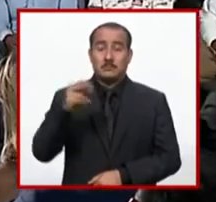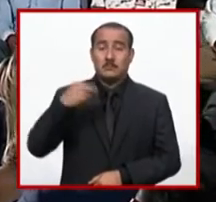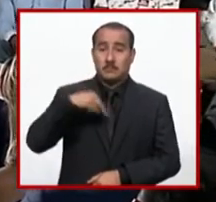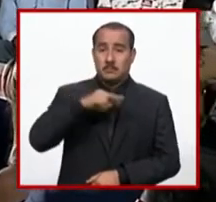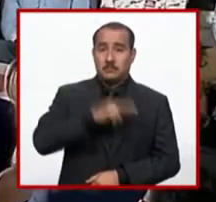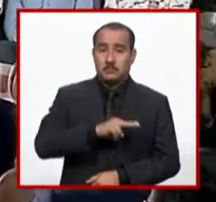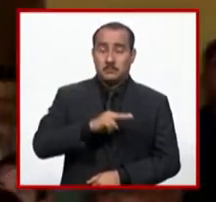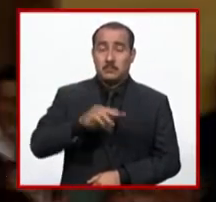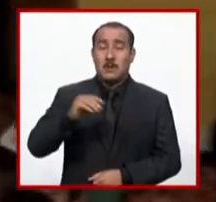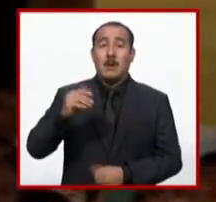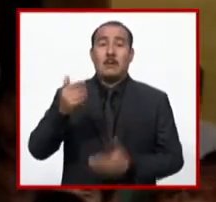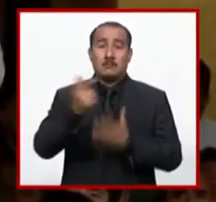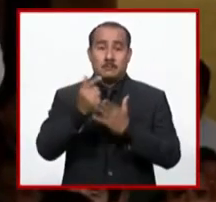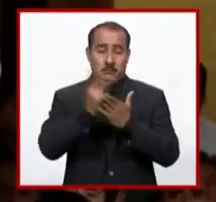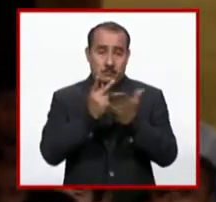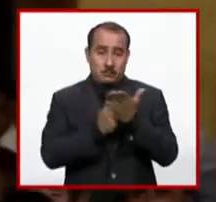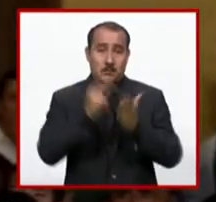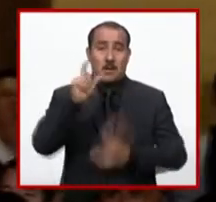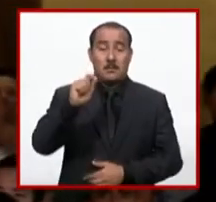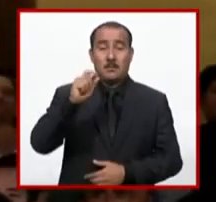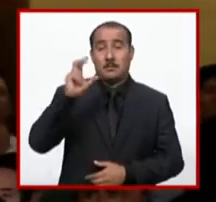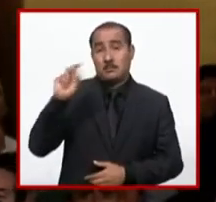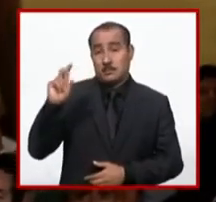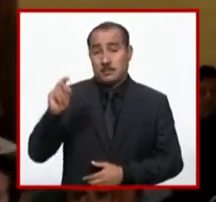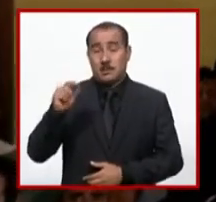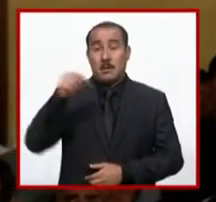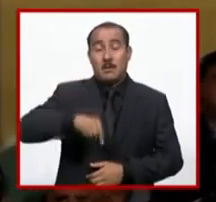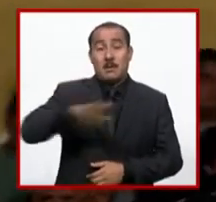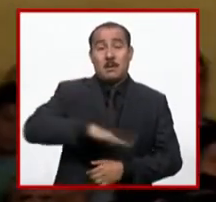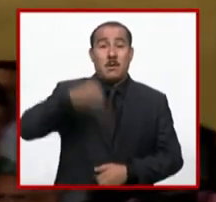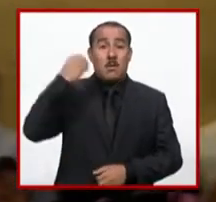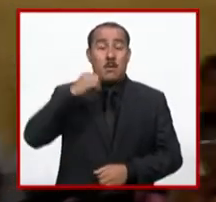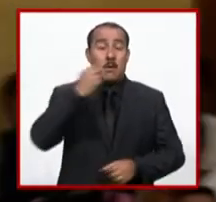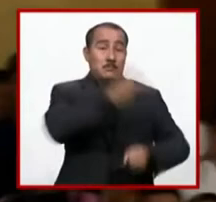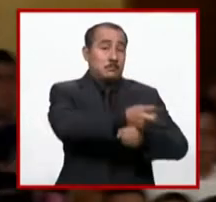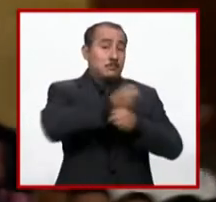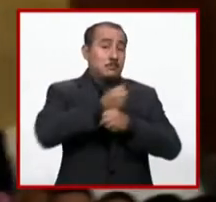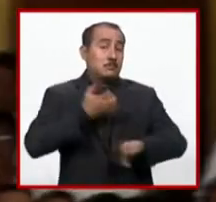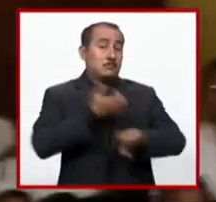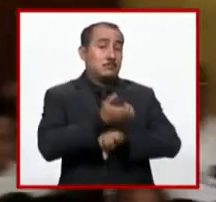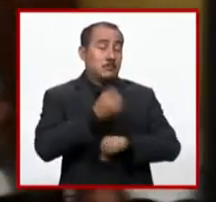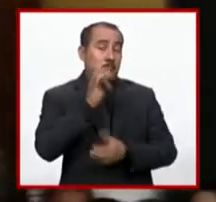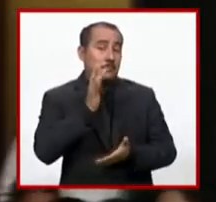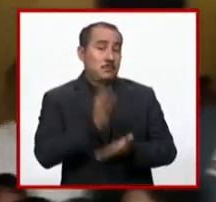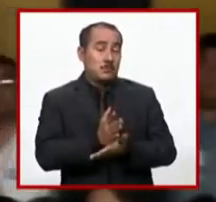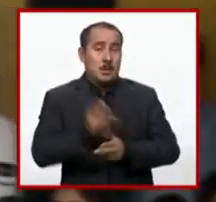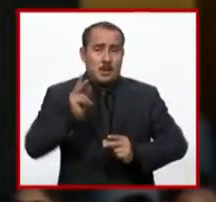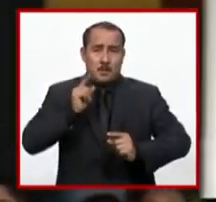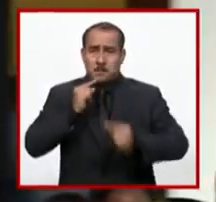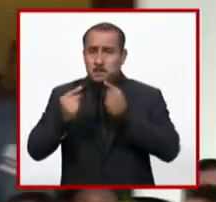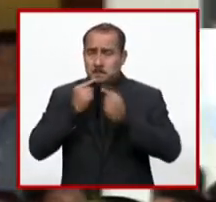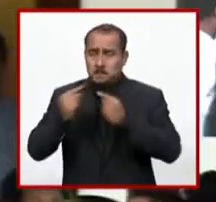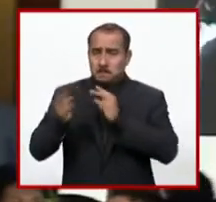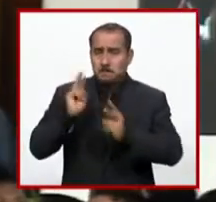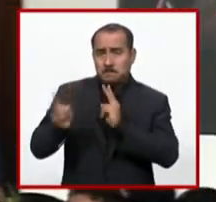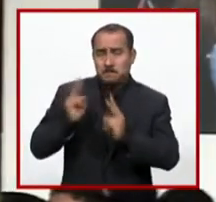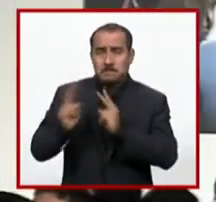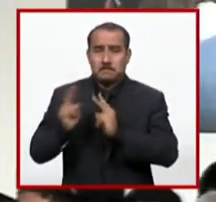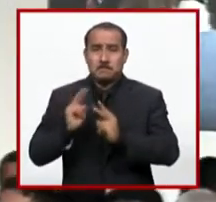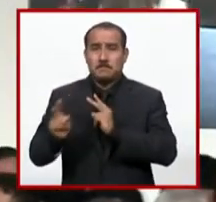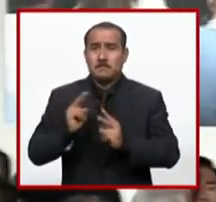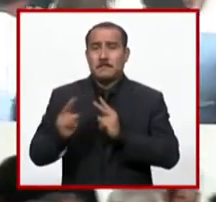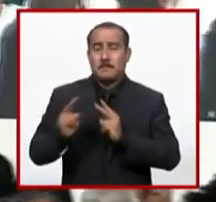Agenda 2030, en donde Oaxaca fue el único estado invitado en ese diálogo subregional